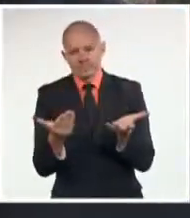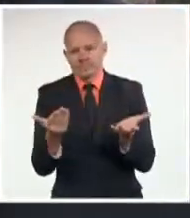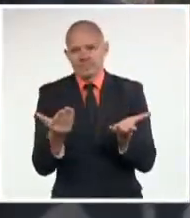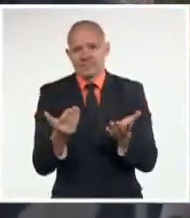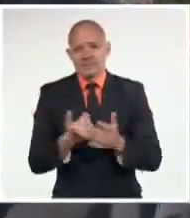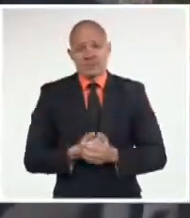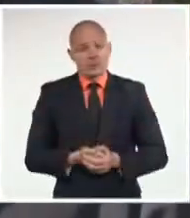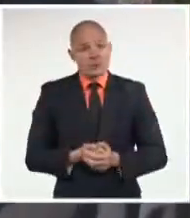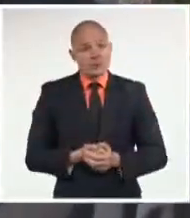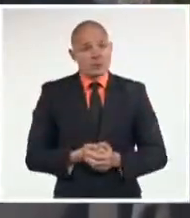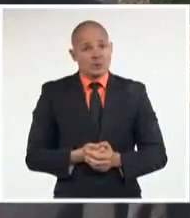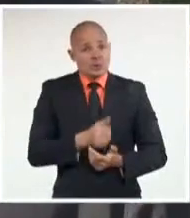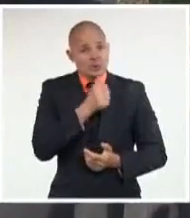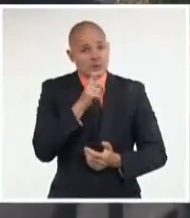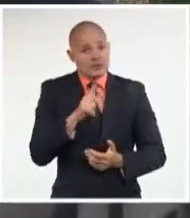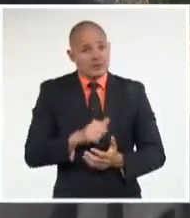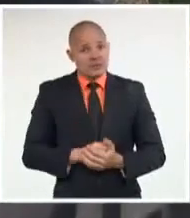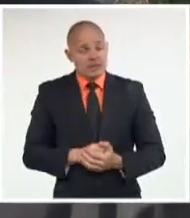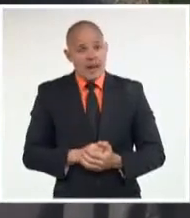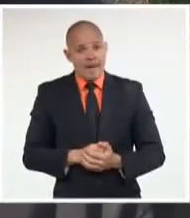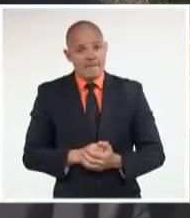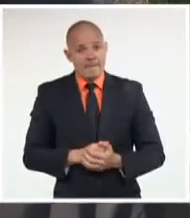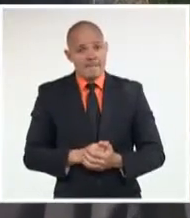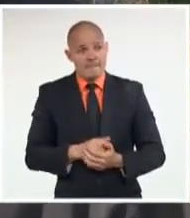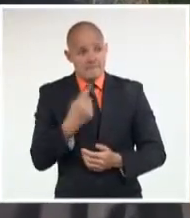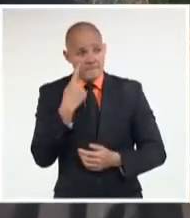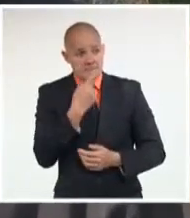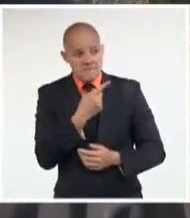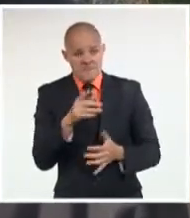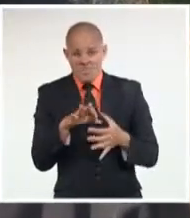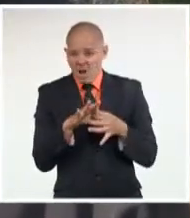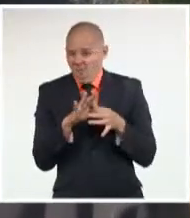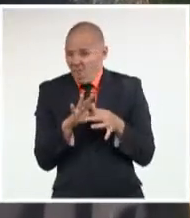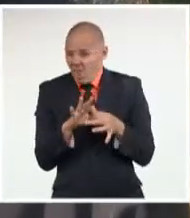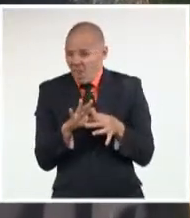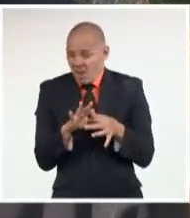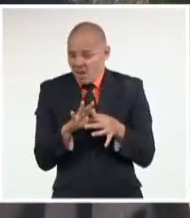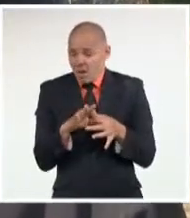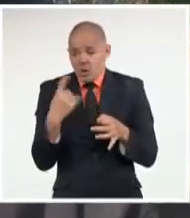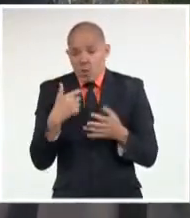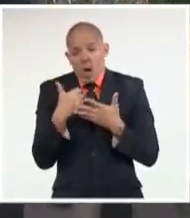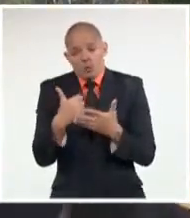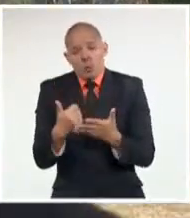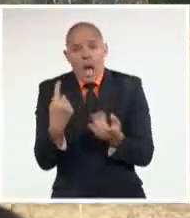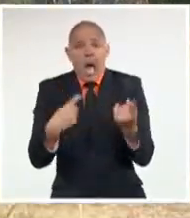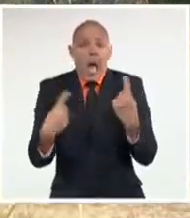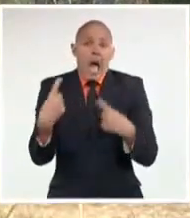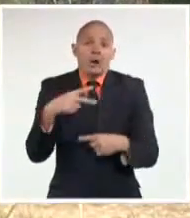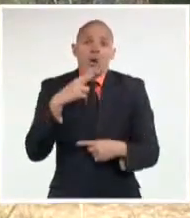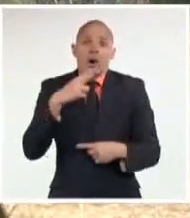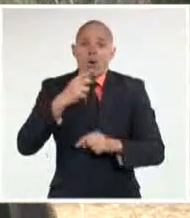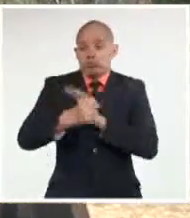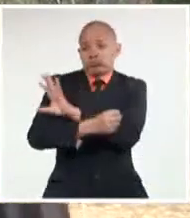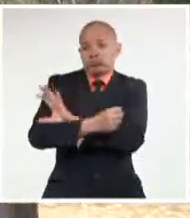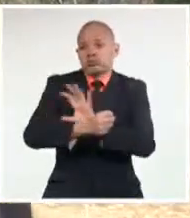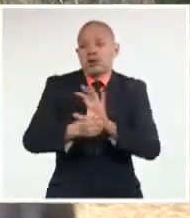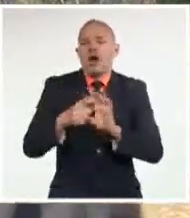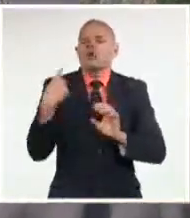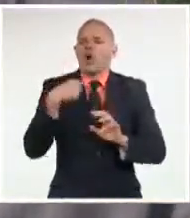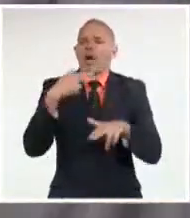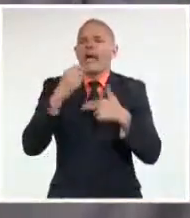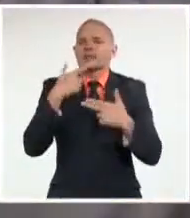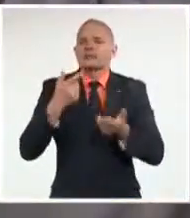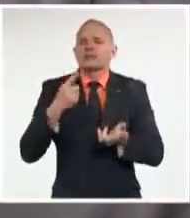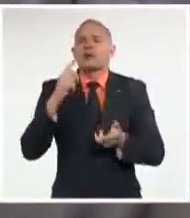mirando. Está bastante crítico y estamos apoyándolo a ellos aquí, repartiendo agua en todo el borde de la carretera